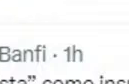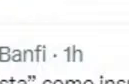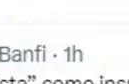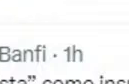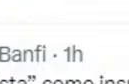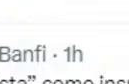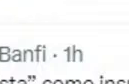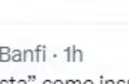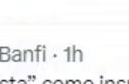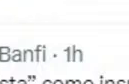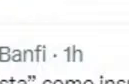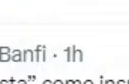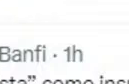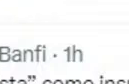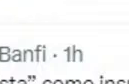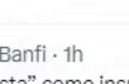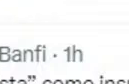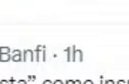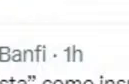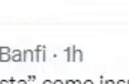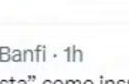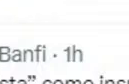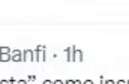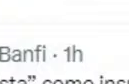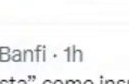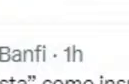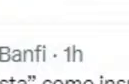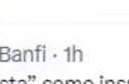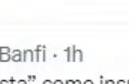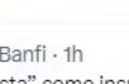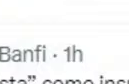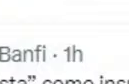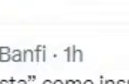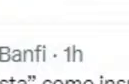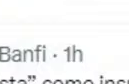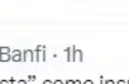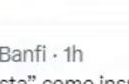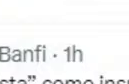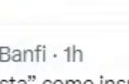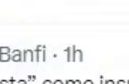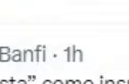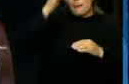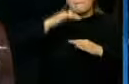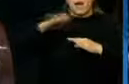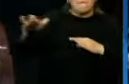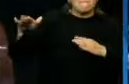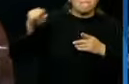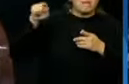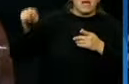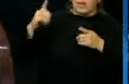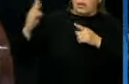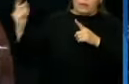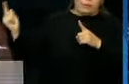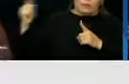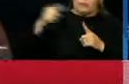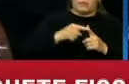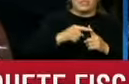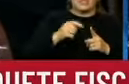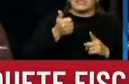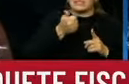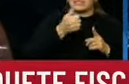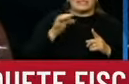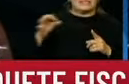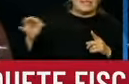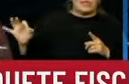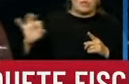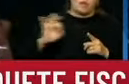después pidió, ¿no? Obviamente la sanción correspondiente. Claro, obviamente. Después hubo algunos diputados que, como saben, que va a ser largo. Me acaban de pasar que son